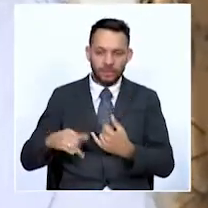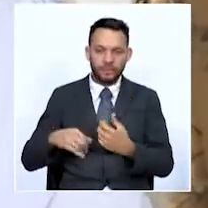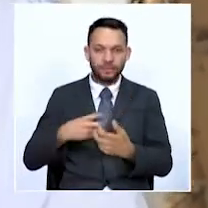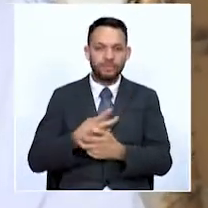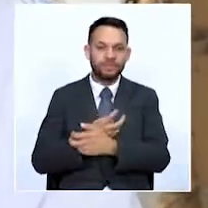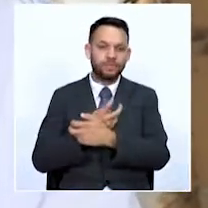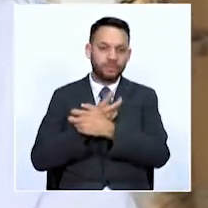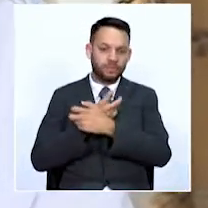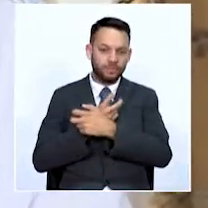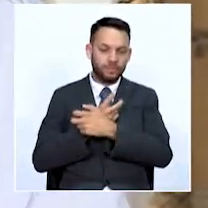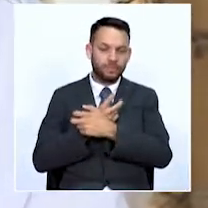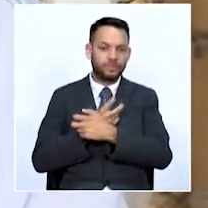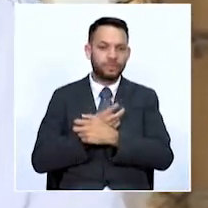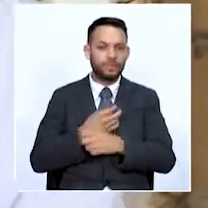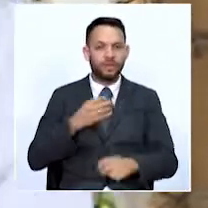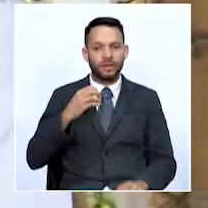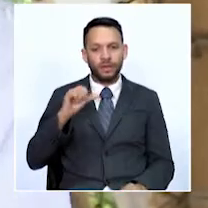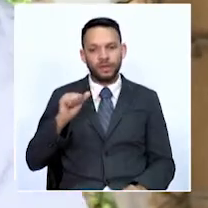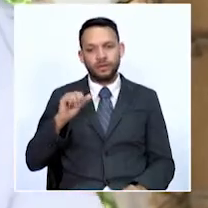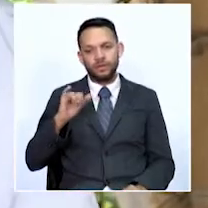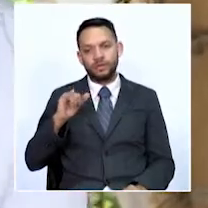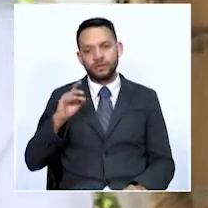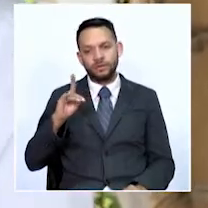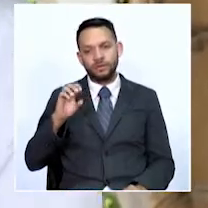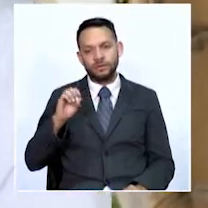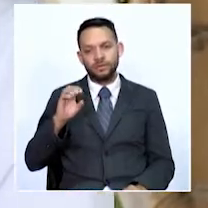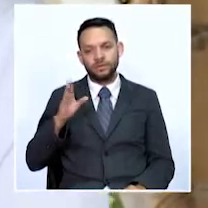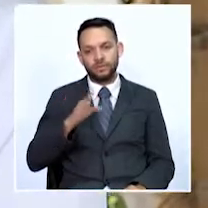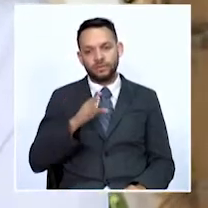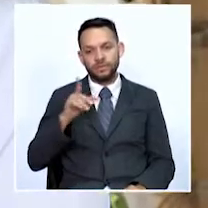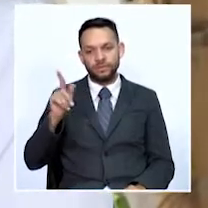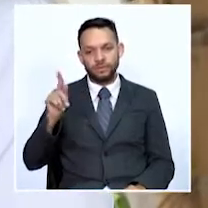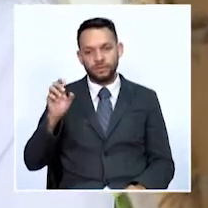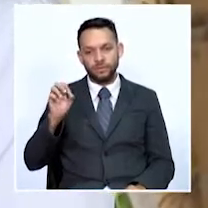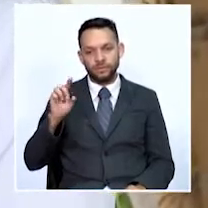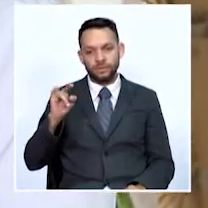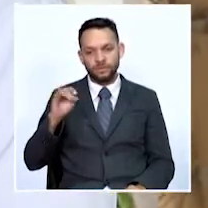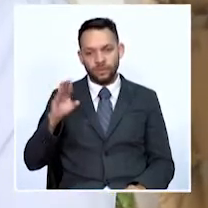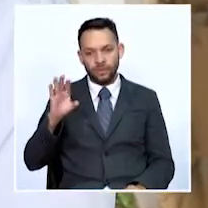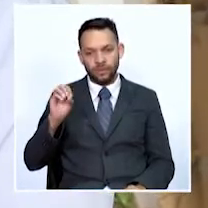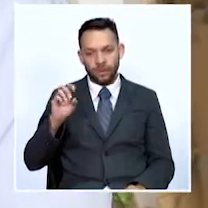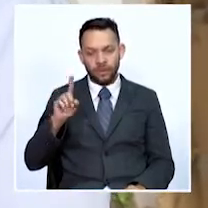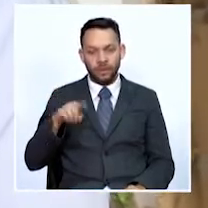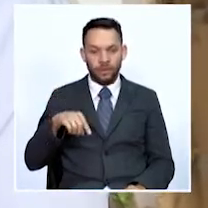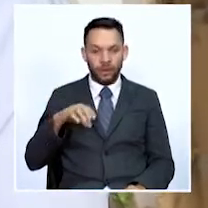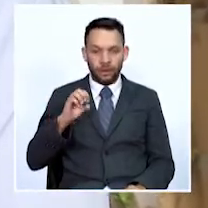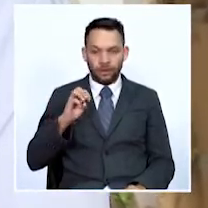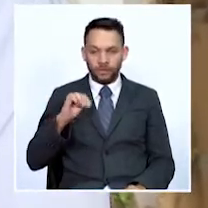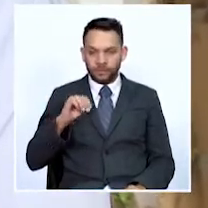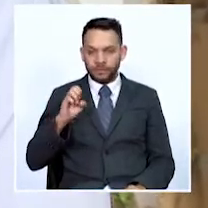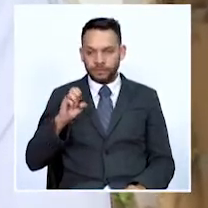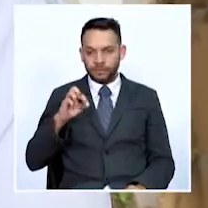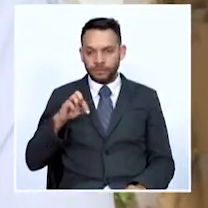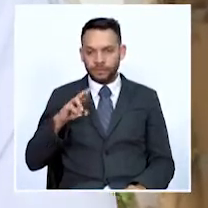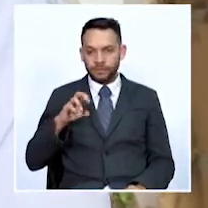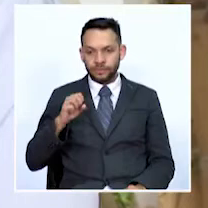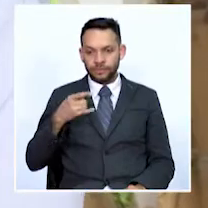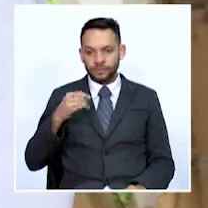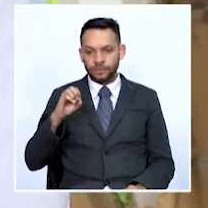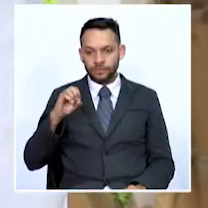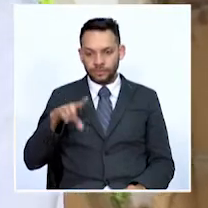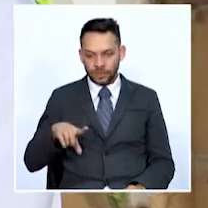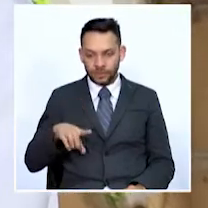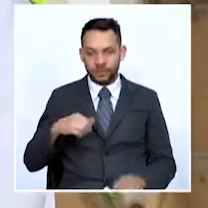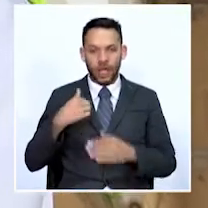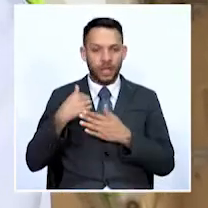vitamina que es el ácido fólico, para contrarrestar los efectos del otro, y seguramente le han dado omeprazol y demás. Entonces, lo